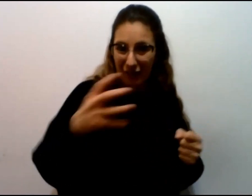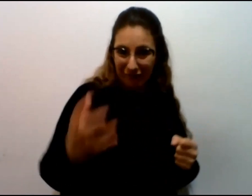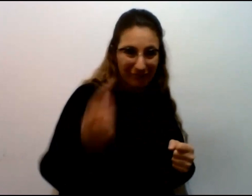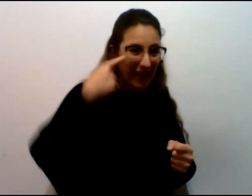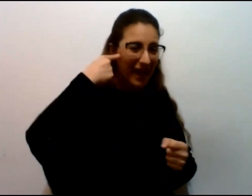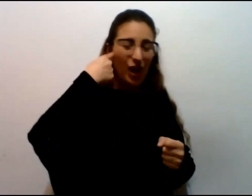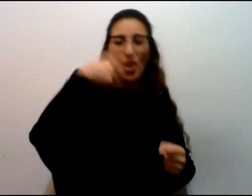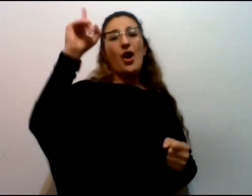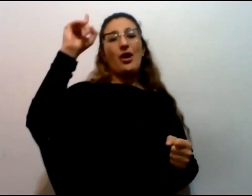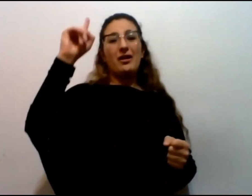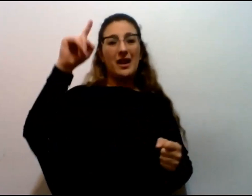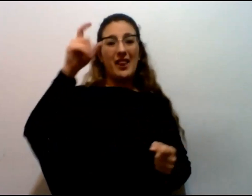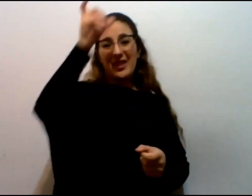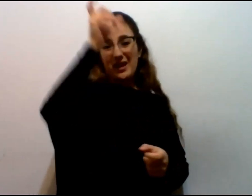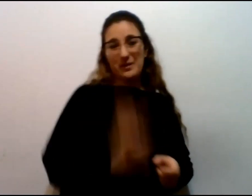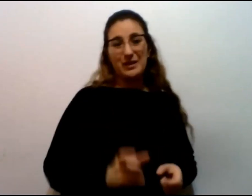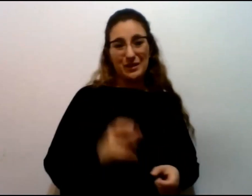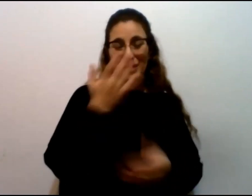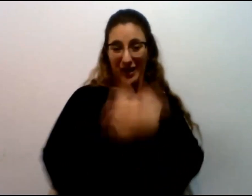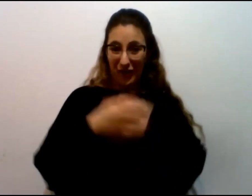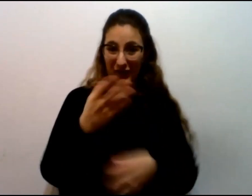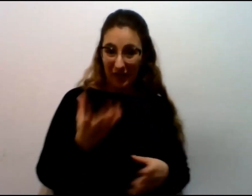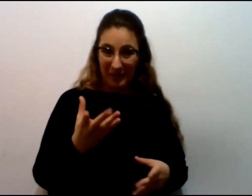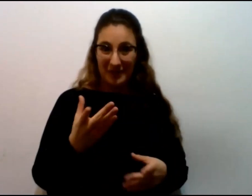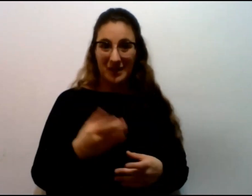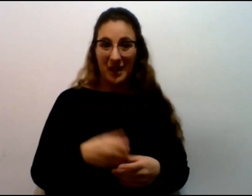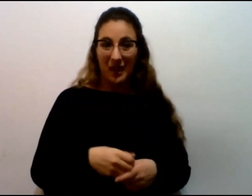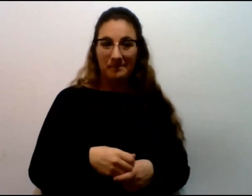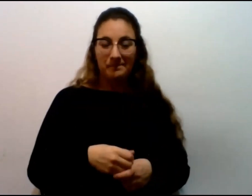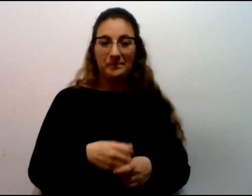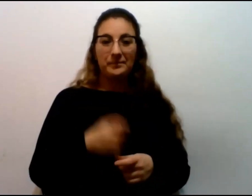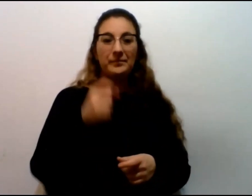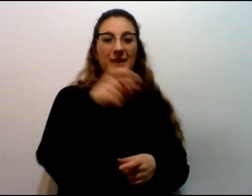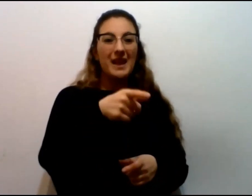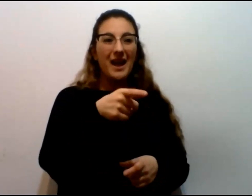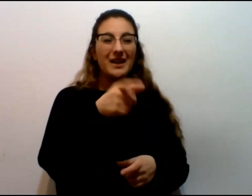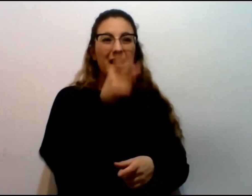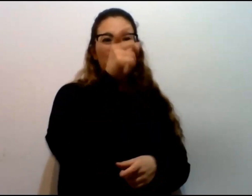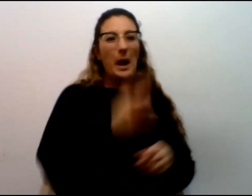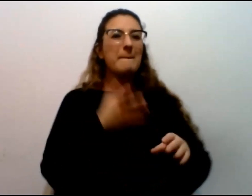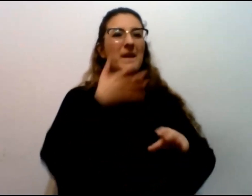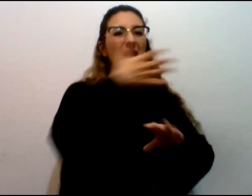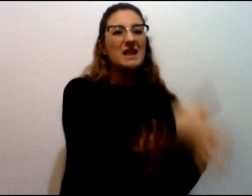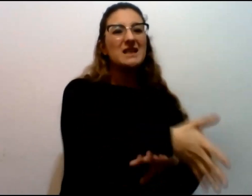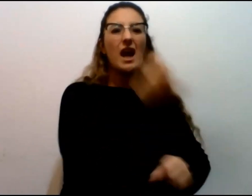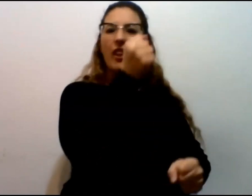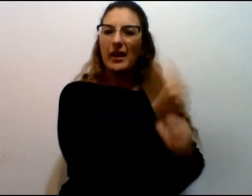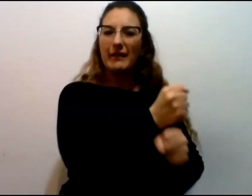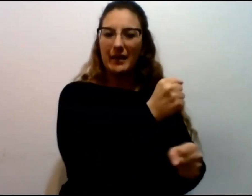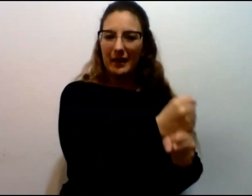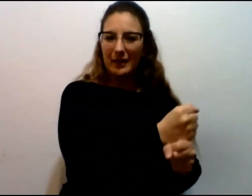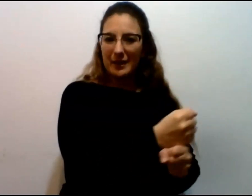En todas las etapas Que fue pasando ¿No? Del sistema educativo Y pudo ingresar A un mercado laboral Con apoyo ¿Sí?